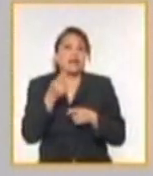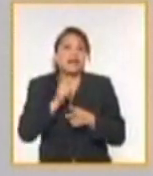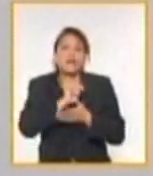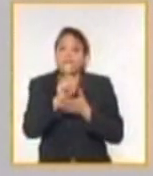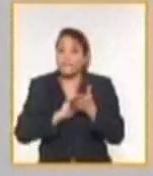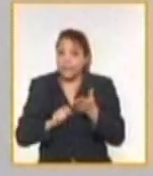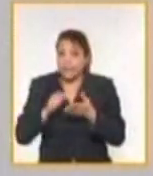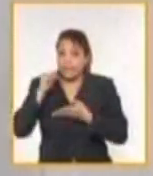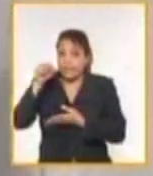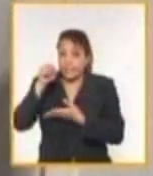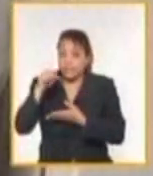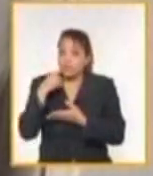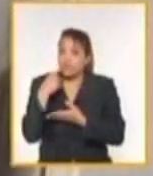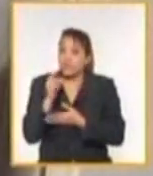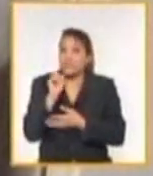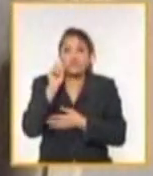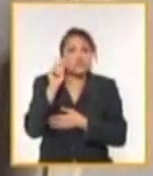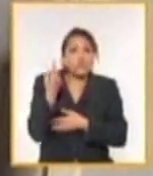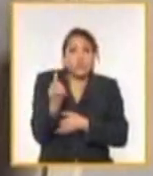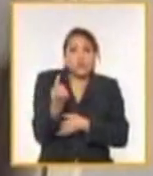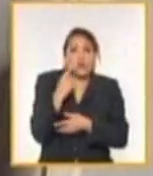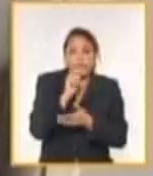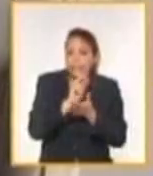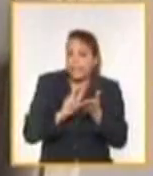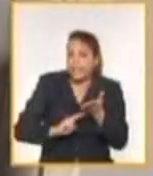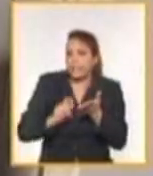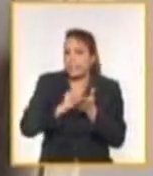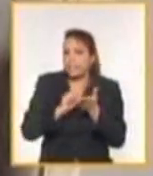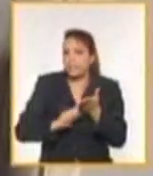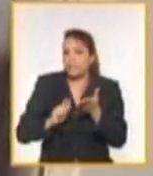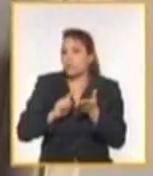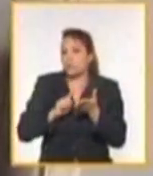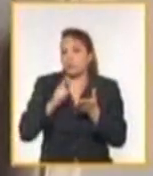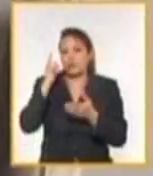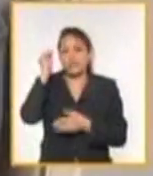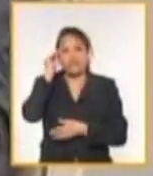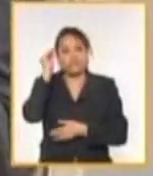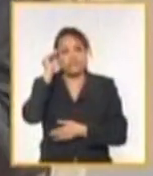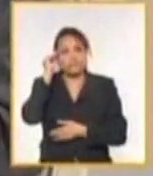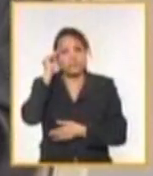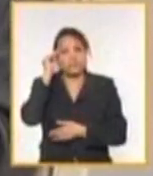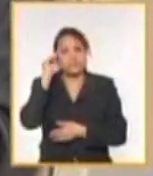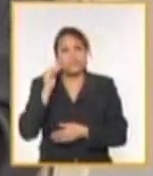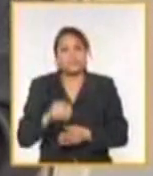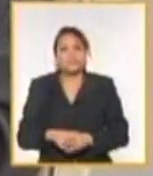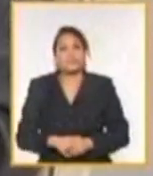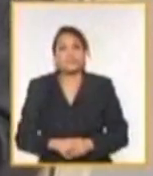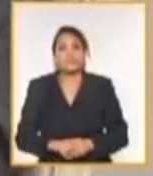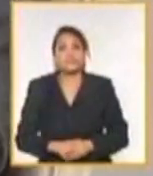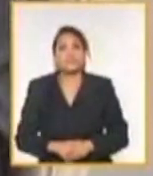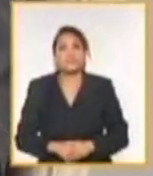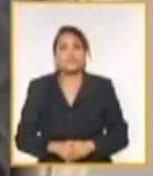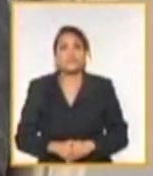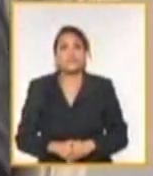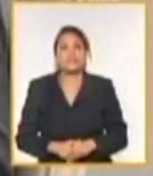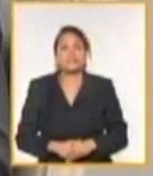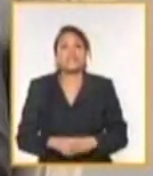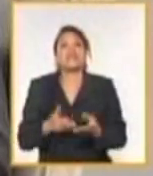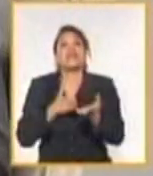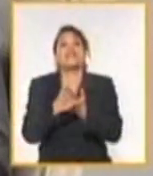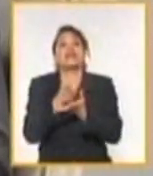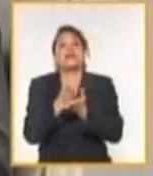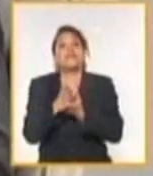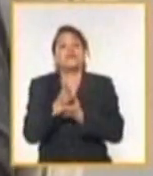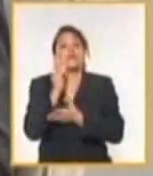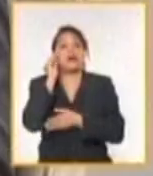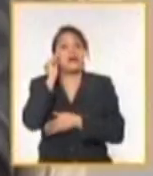escribir, es también el proceso de toma de conciencia. Es decir, la alfabetización es el camino hacia la toma de